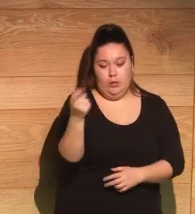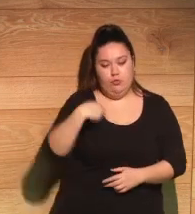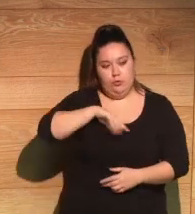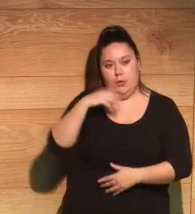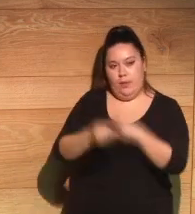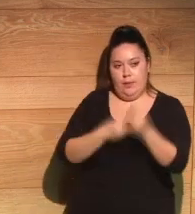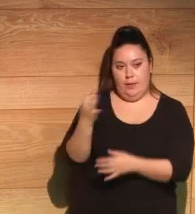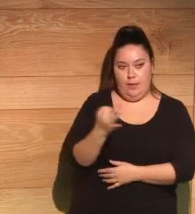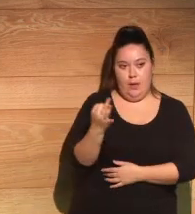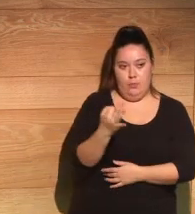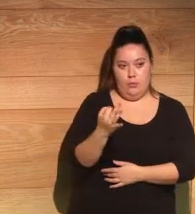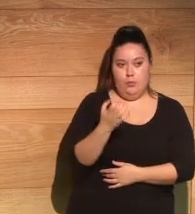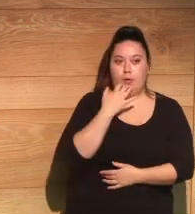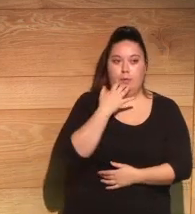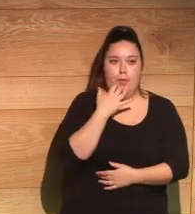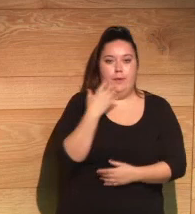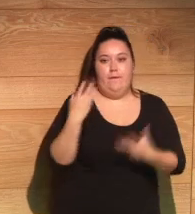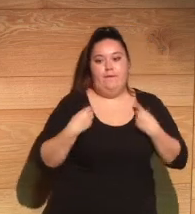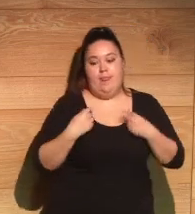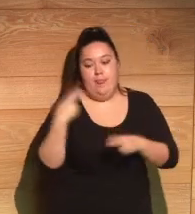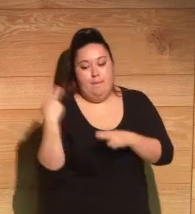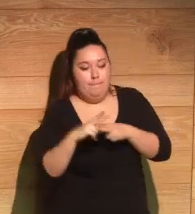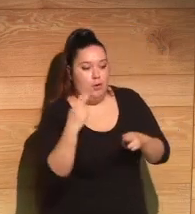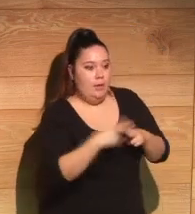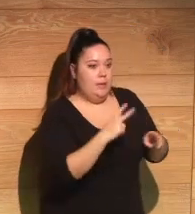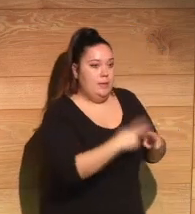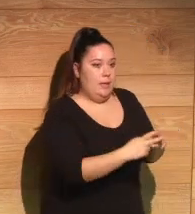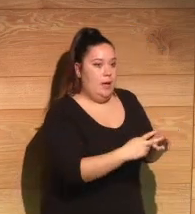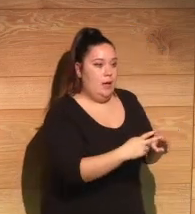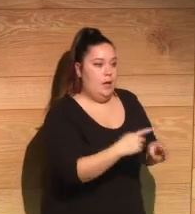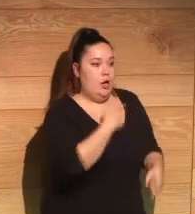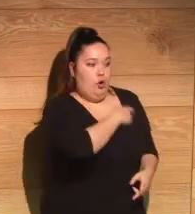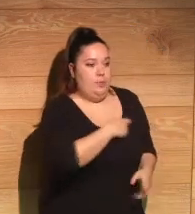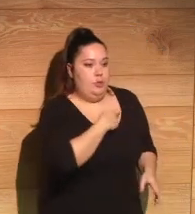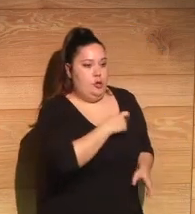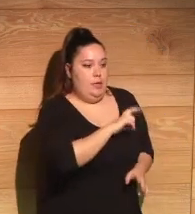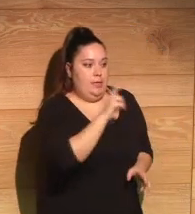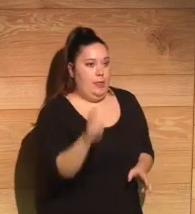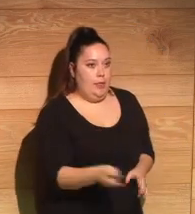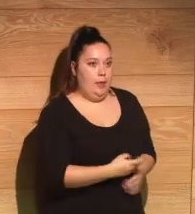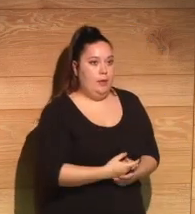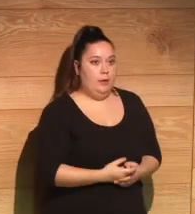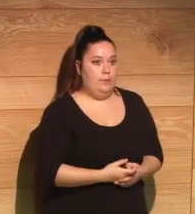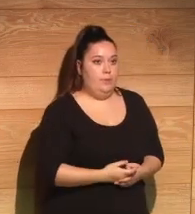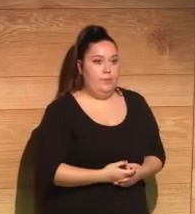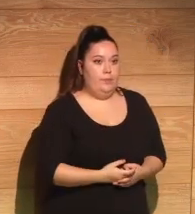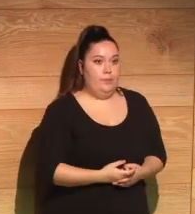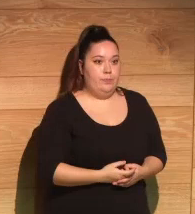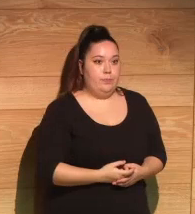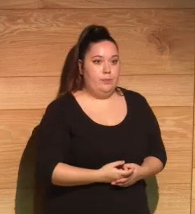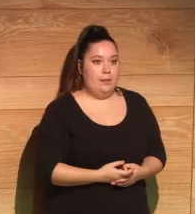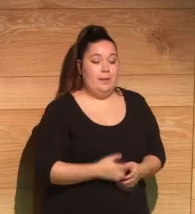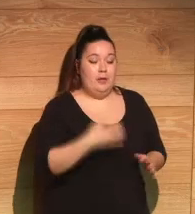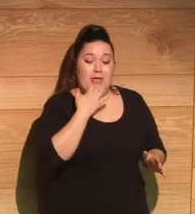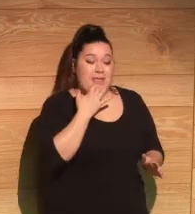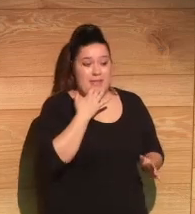que son, digamos, ya la vida más política, más los sindicatos, etcétera, pero sin esta tarea de hacer